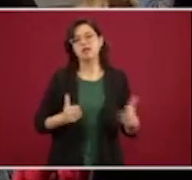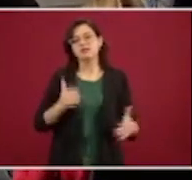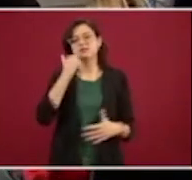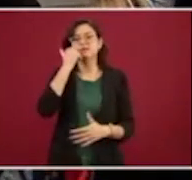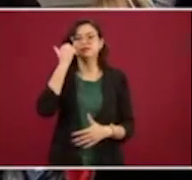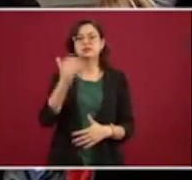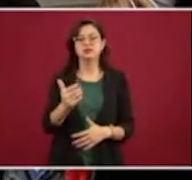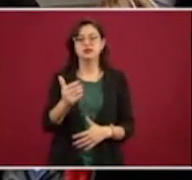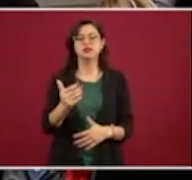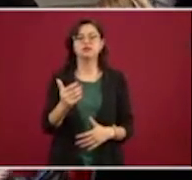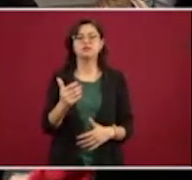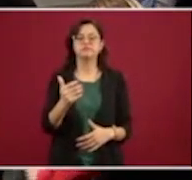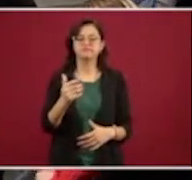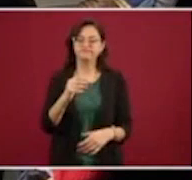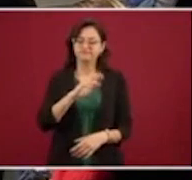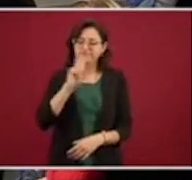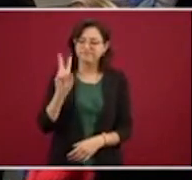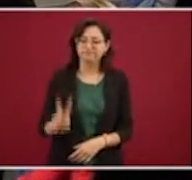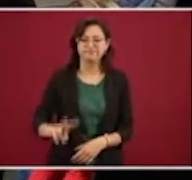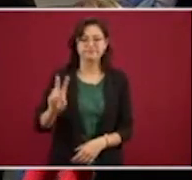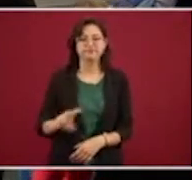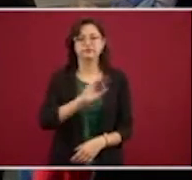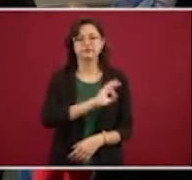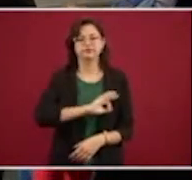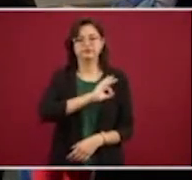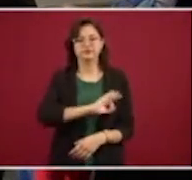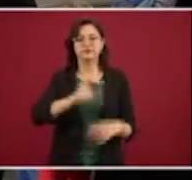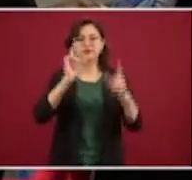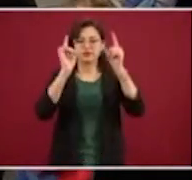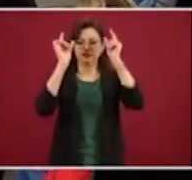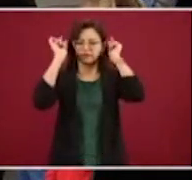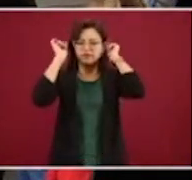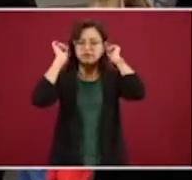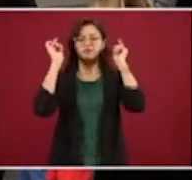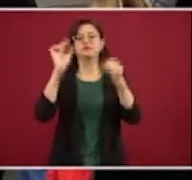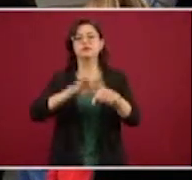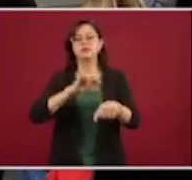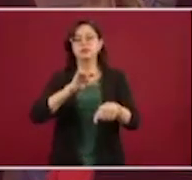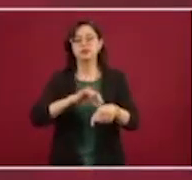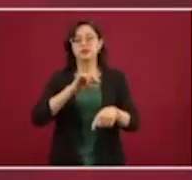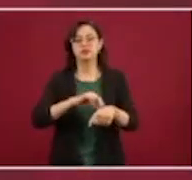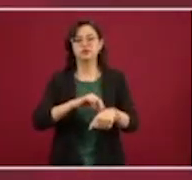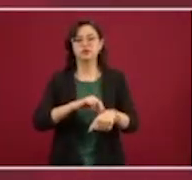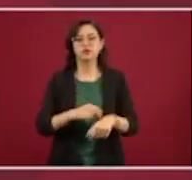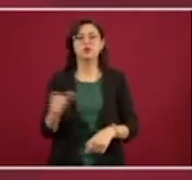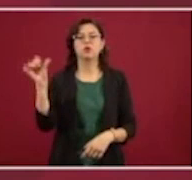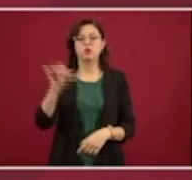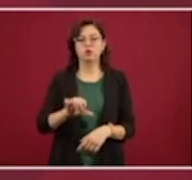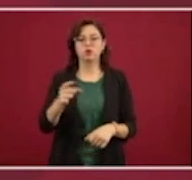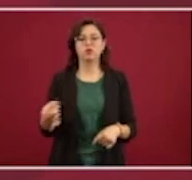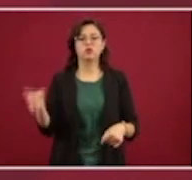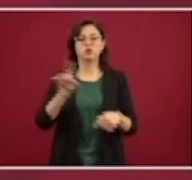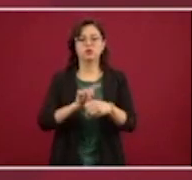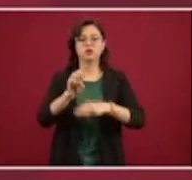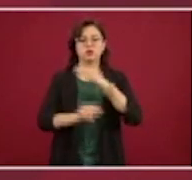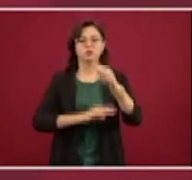expresar mis felicitaciones a enfermeras, a médicos. Hoy es el Día Mundial